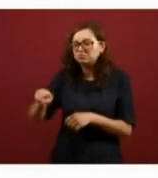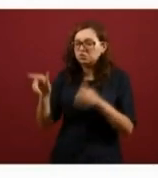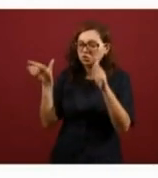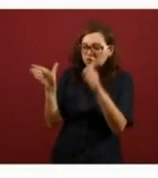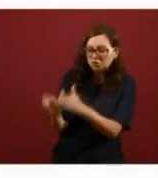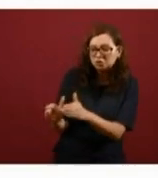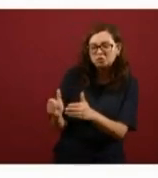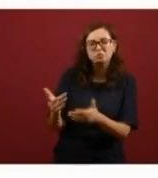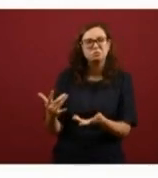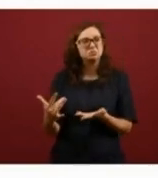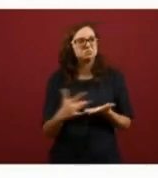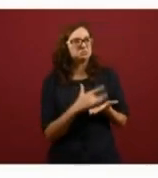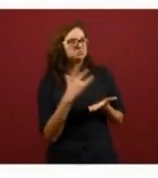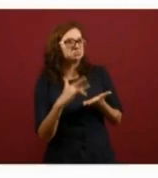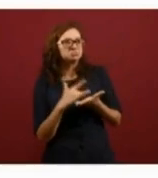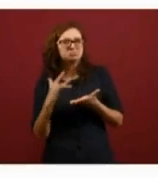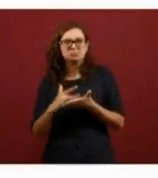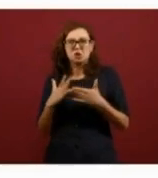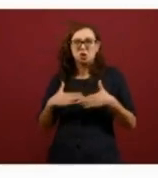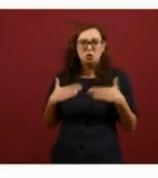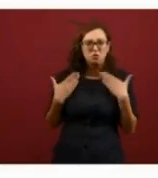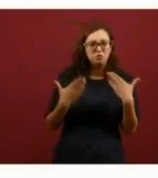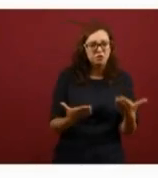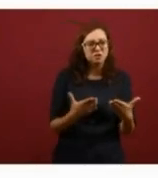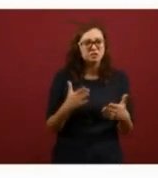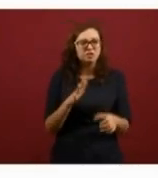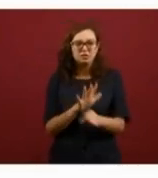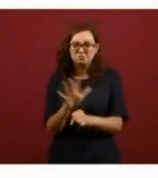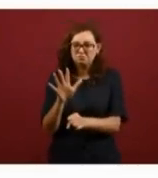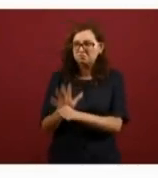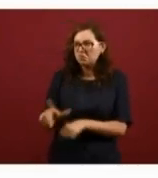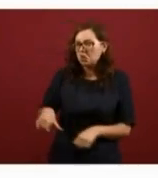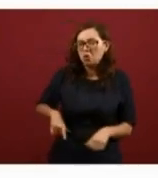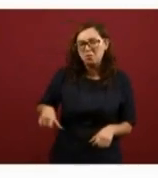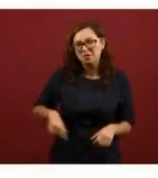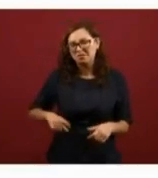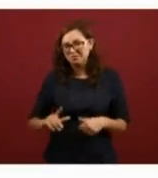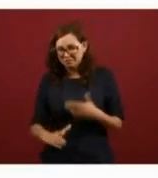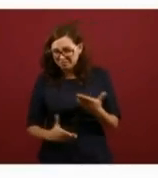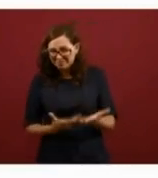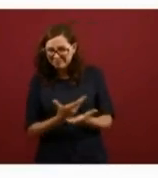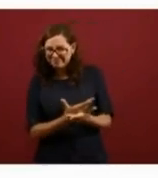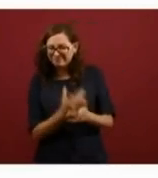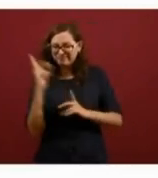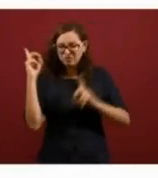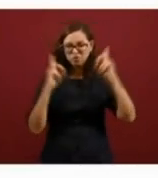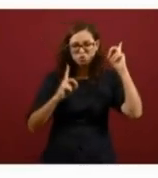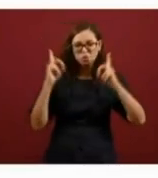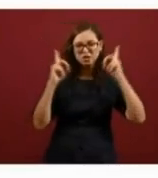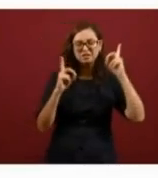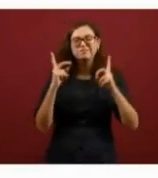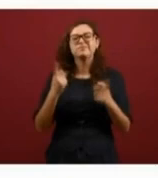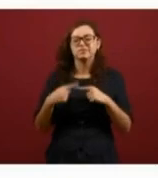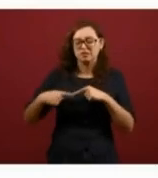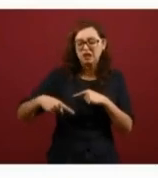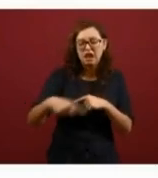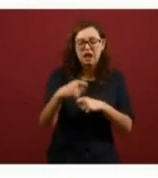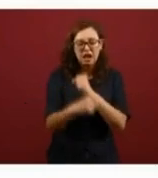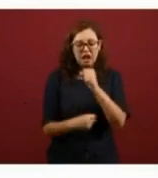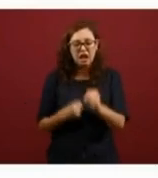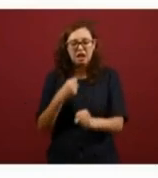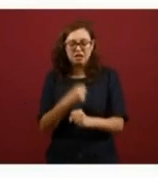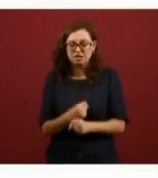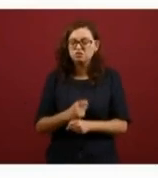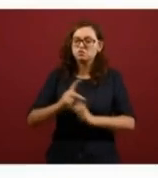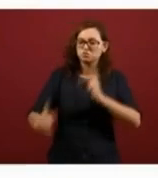ya no sentían la necesidad o la confianza en el gobierno para presentar sus requerimientos. Entonces, en este año hicimos una cruzada